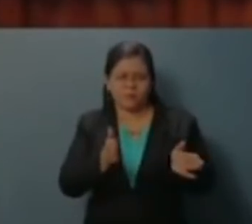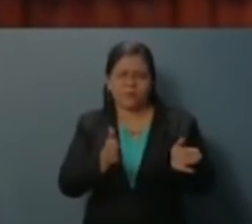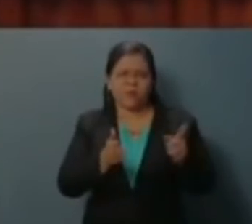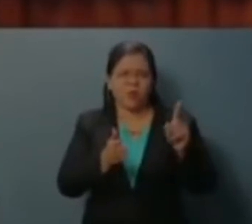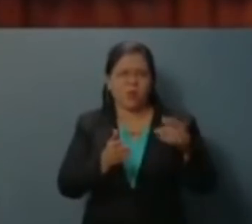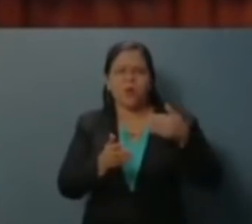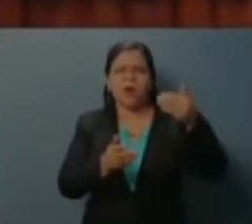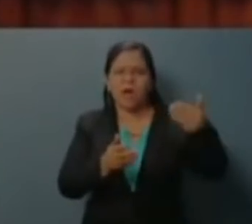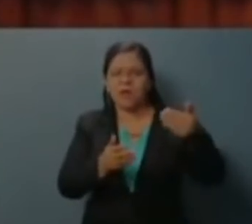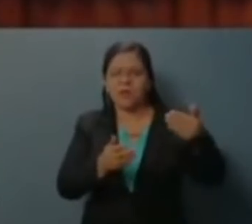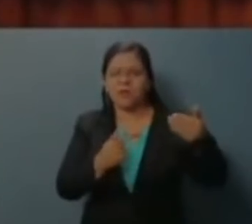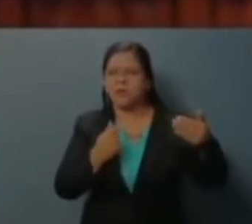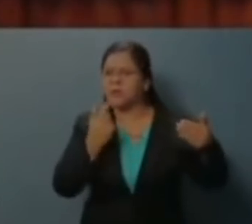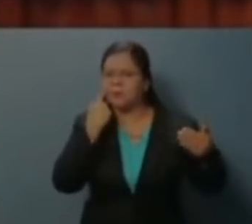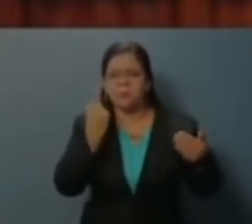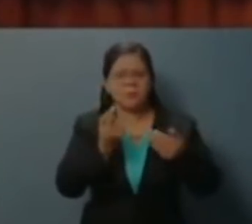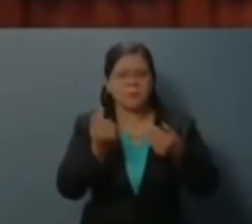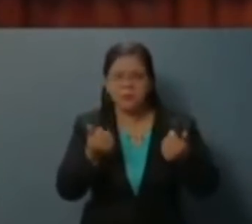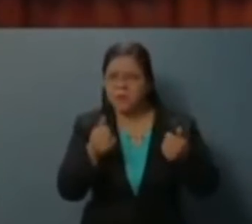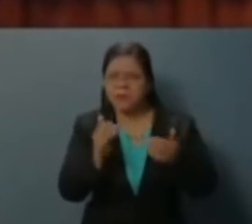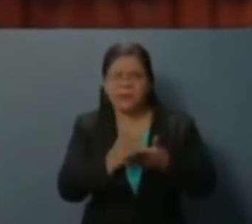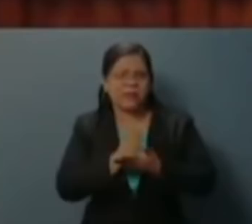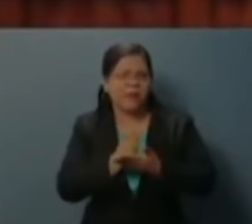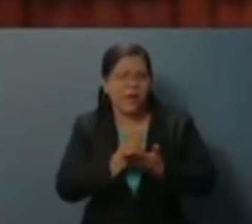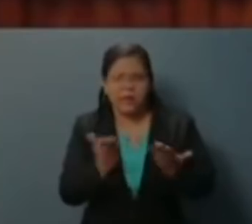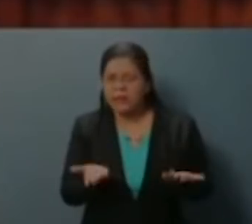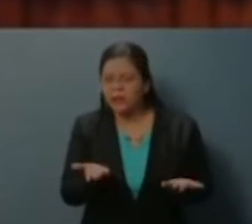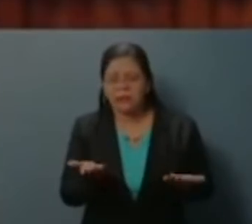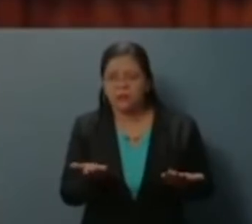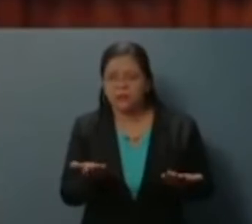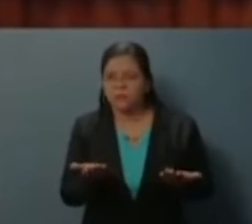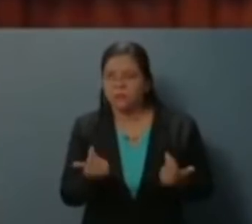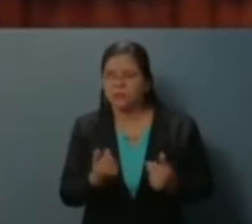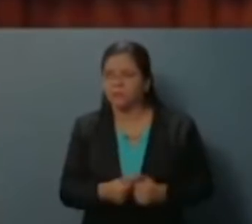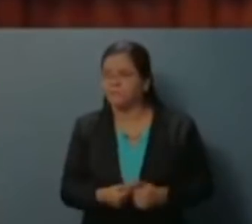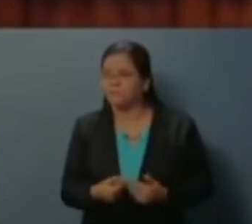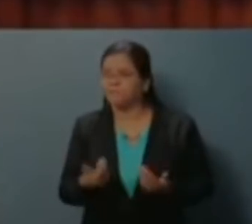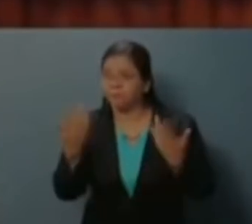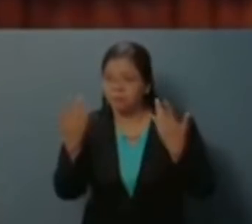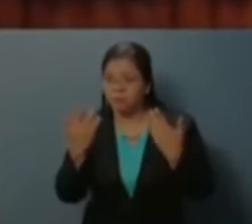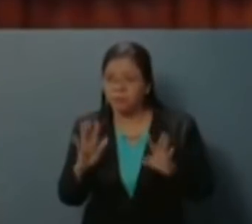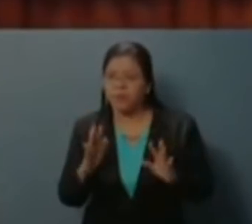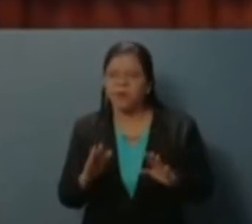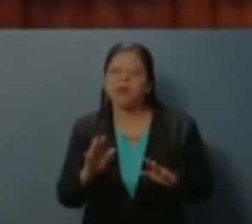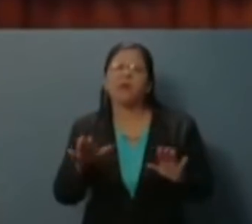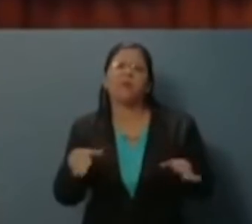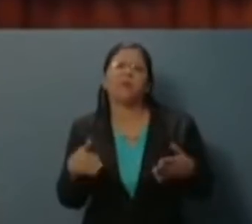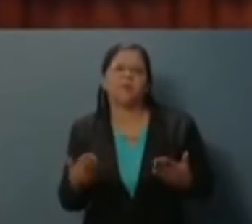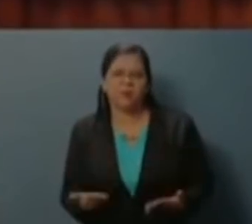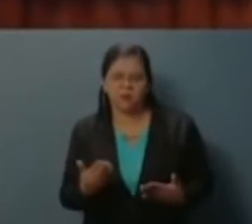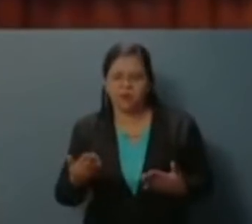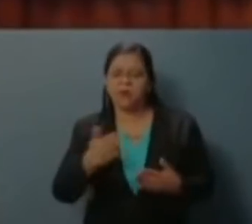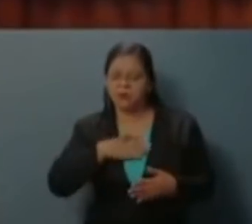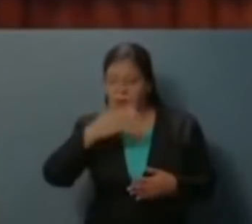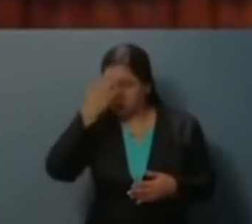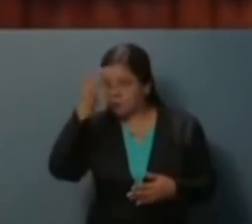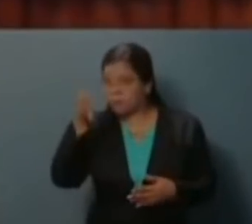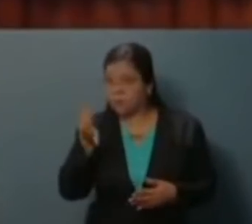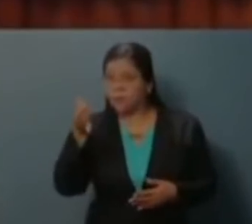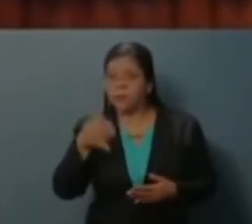año buscándolos y no los encontraban. ¿Y qué llaves le pusieron? Porque creo que también el